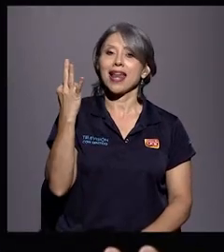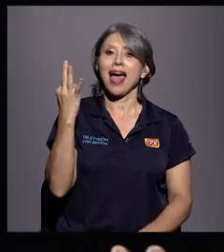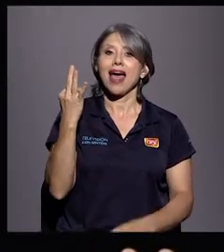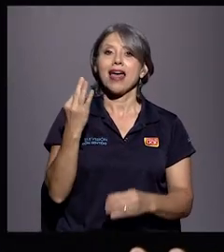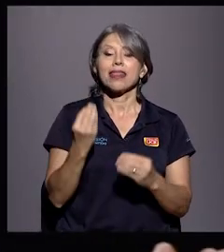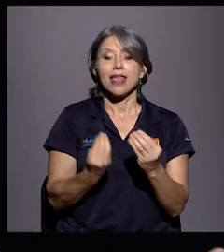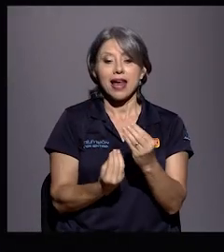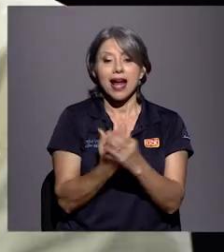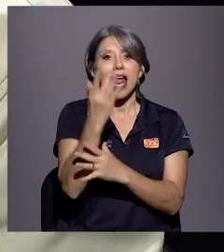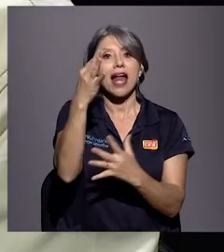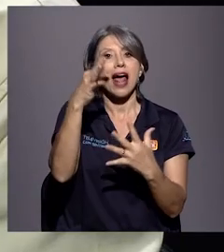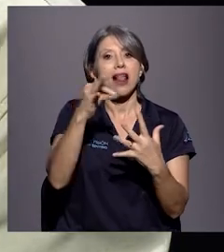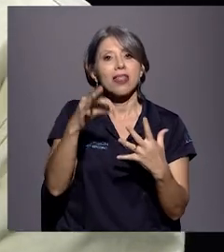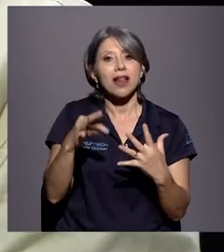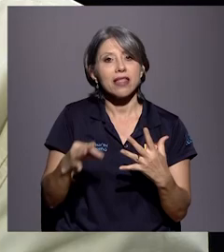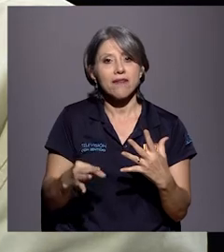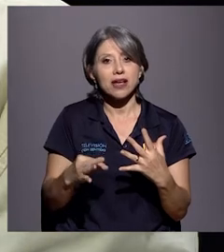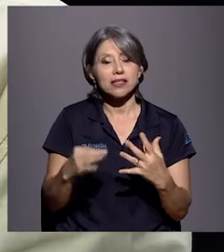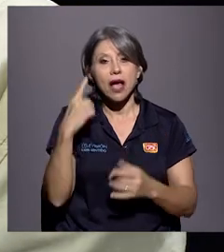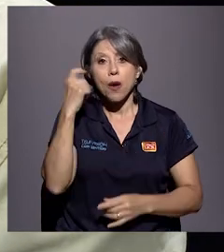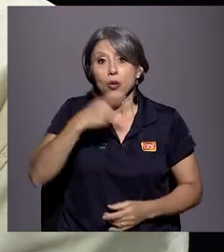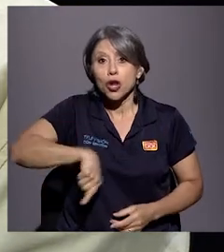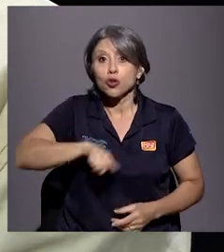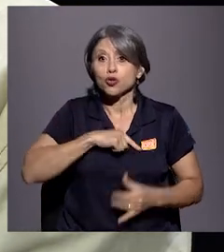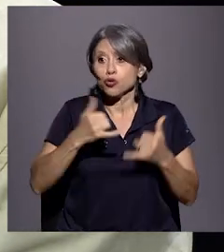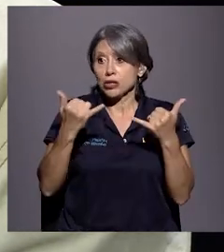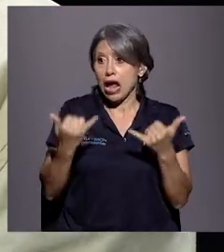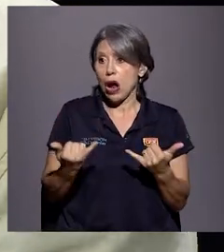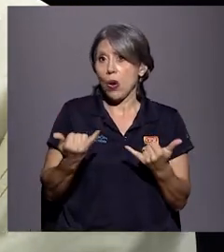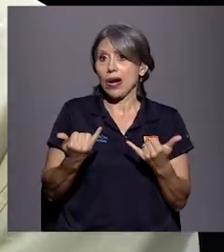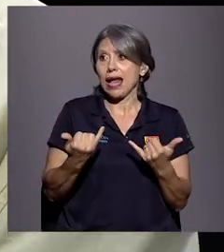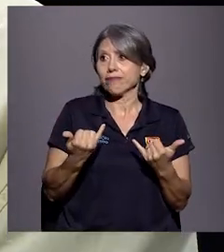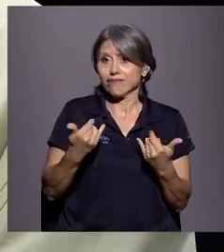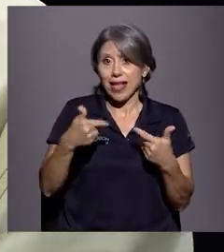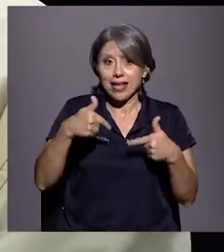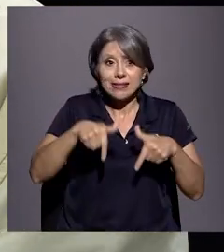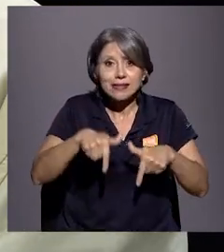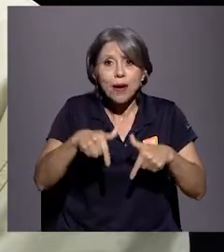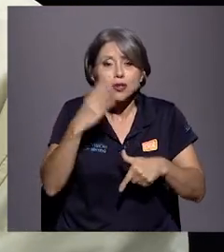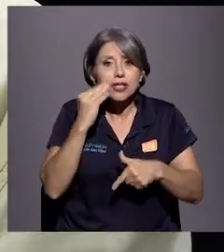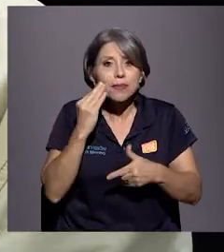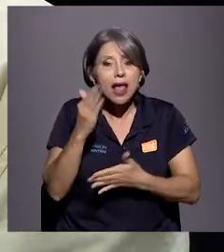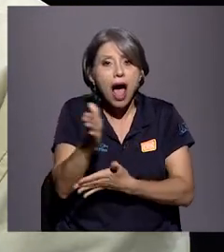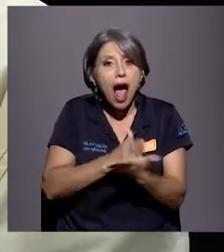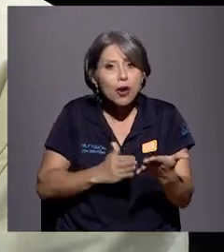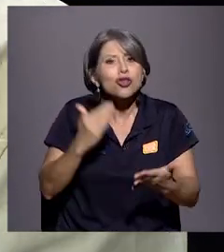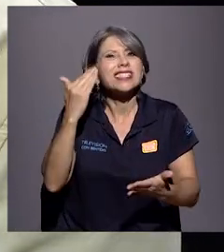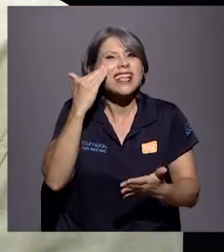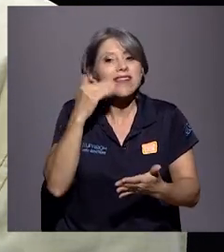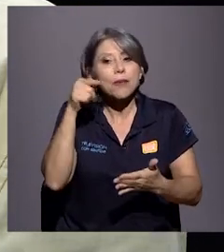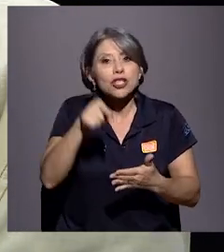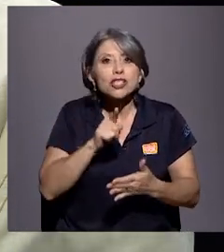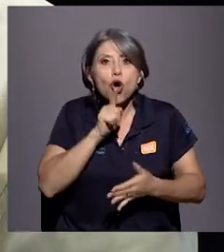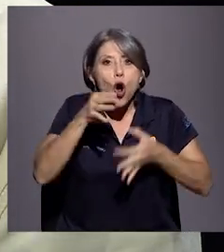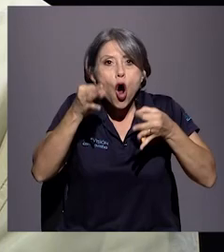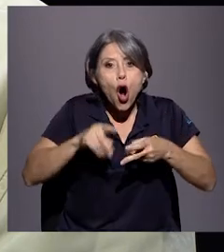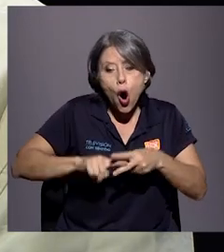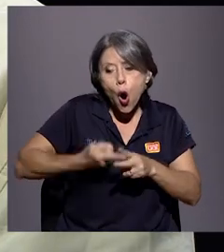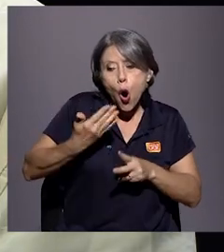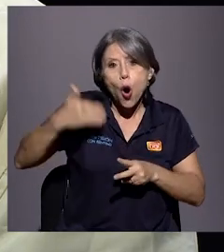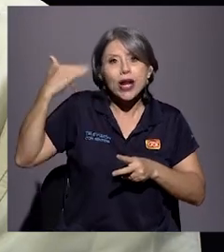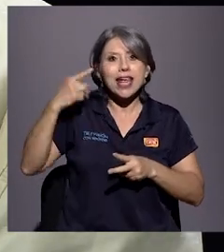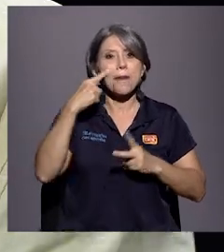crear alternativas, porque estamos metidos en algo que sabíamos que tuvo un origen militar, la Internet tuvo